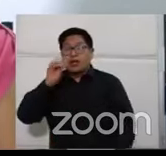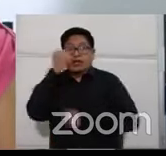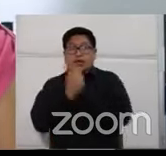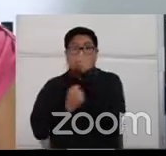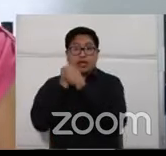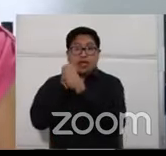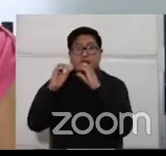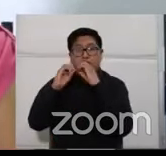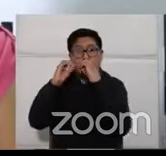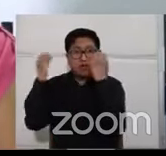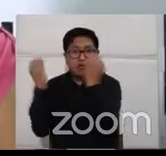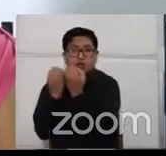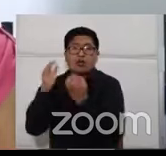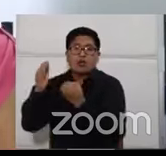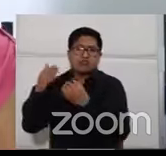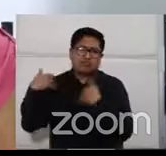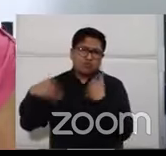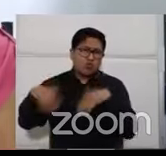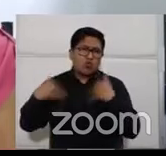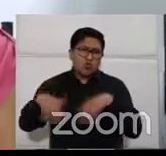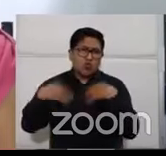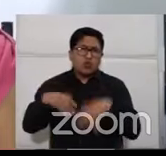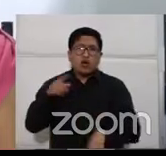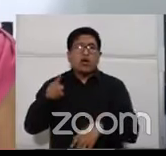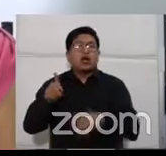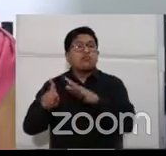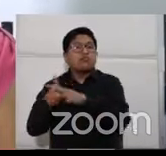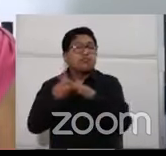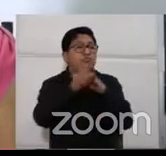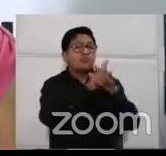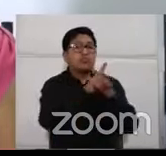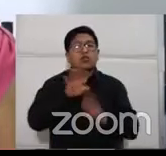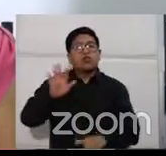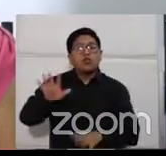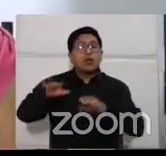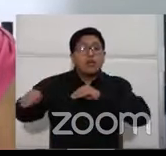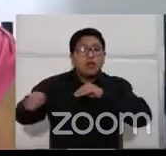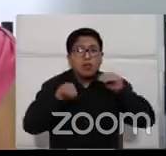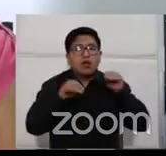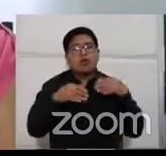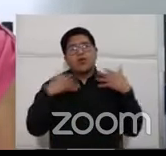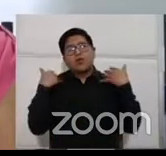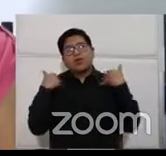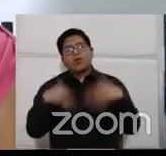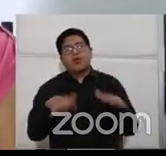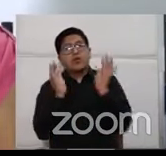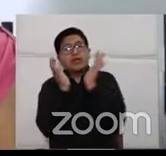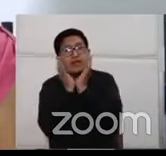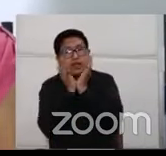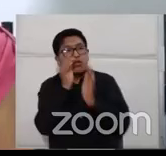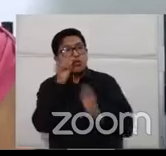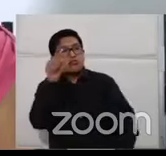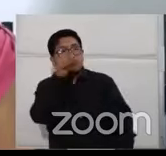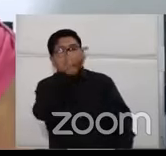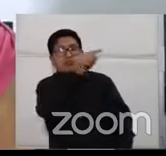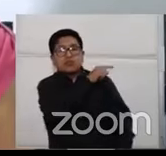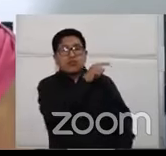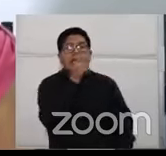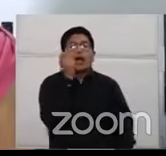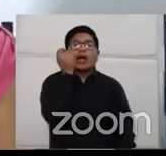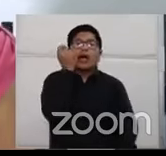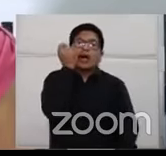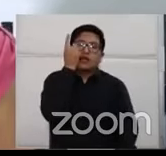las lecciones que han dejado en las defensoras y defensa de derechos humanos han generado cambios profundos